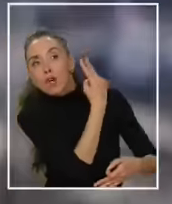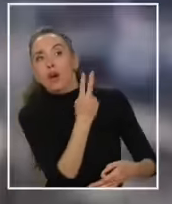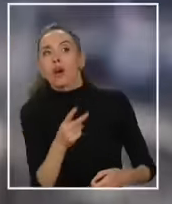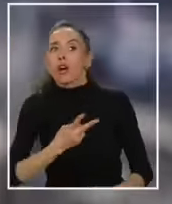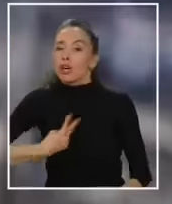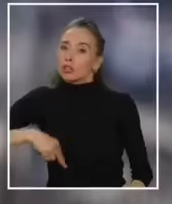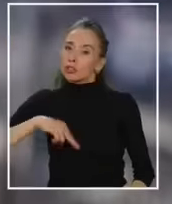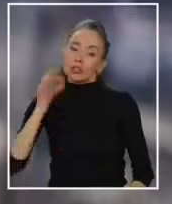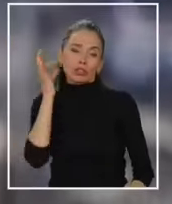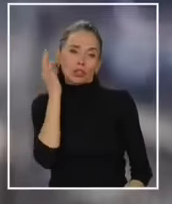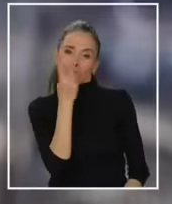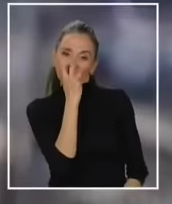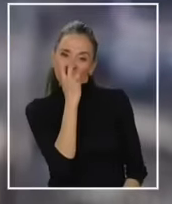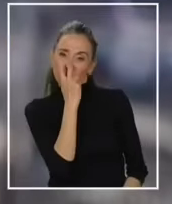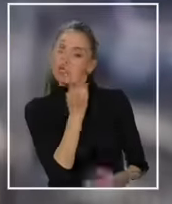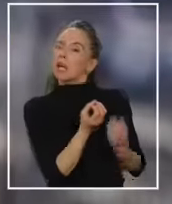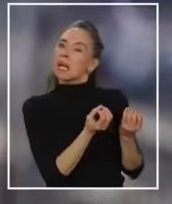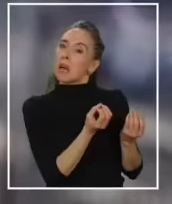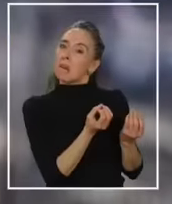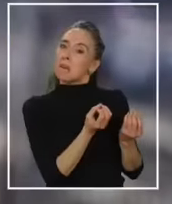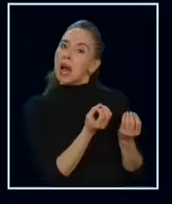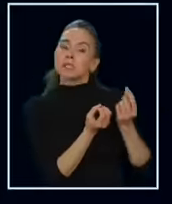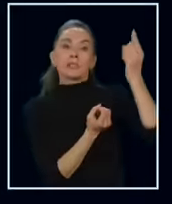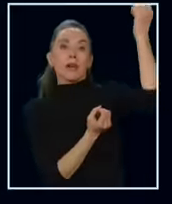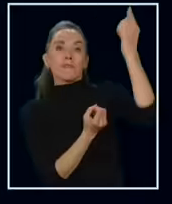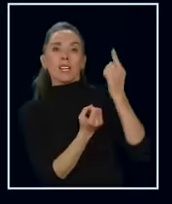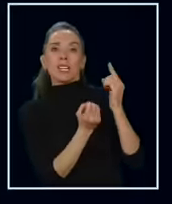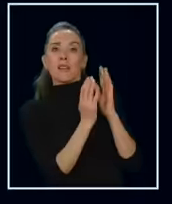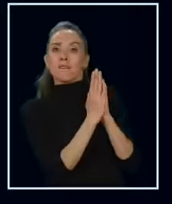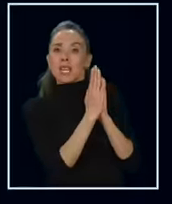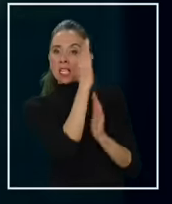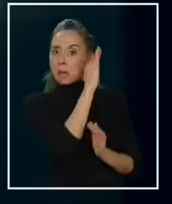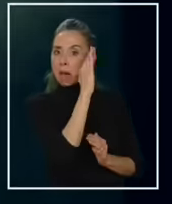entrar la curiosidad de lo que pasaba con estas apariciones.